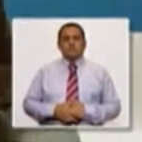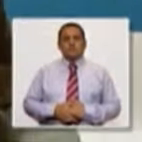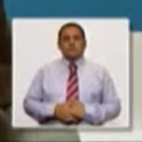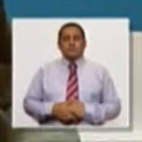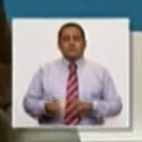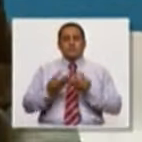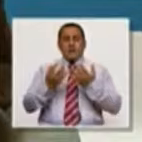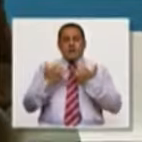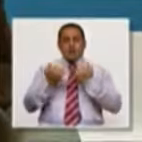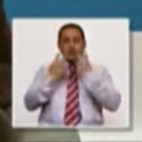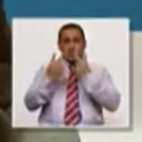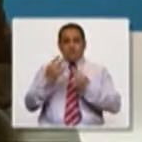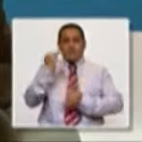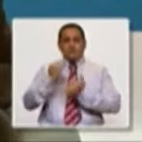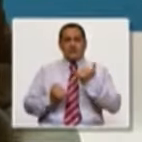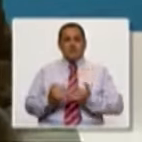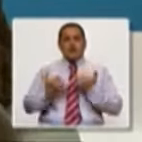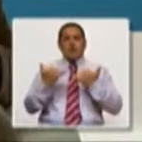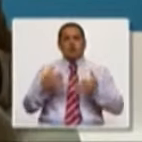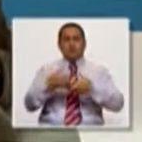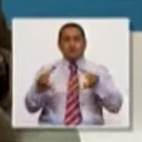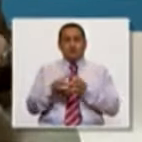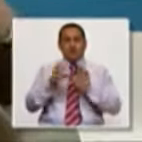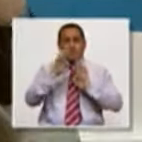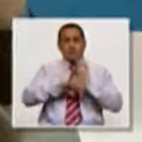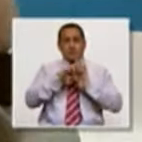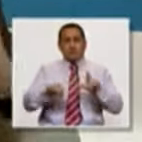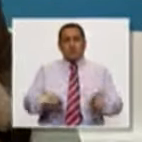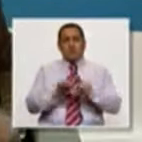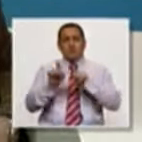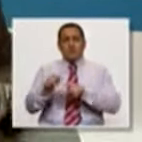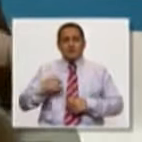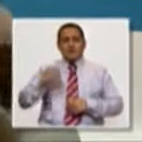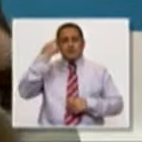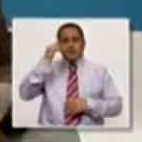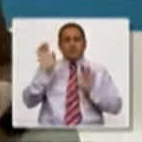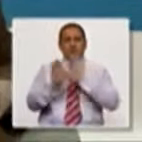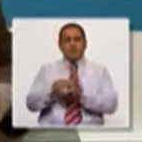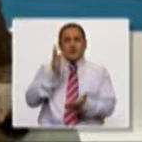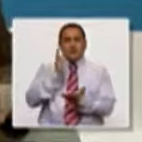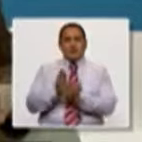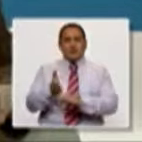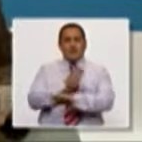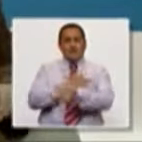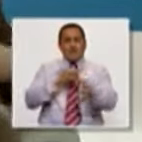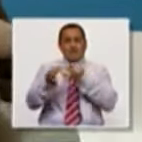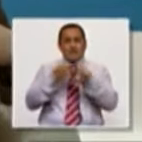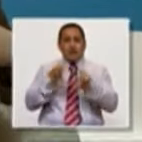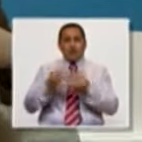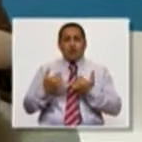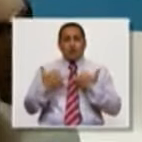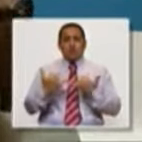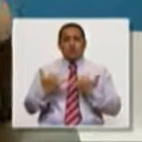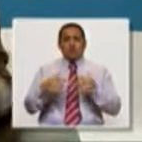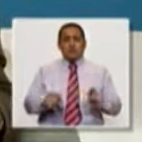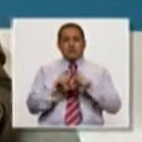Bueno, vamos ya llegando al final del programa y con esta sentencia, con toda la información que hemos manejado hoy,